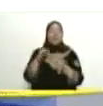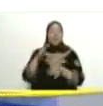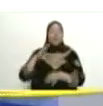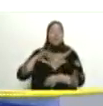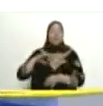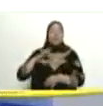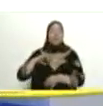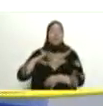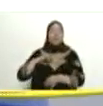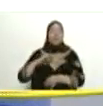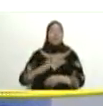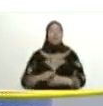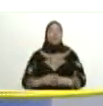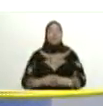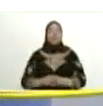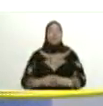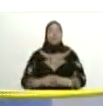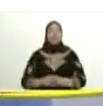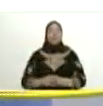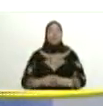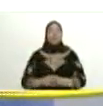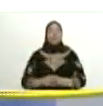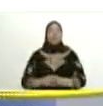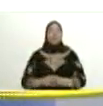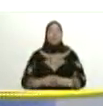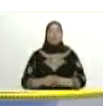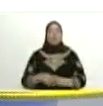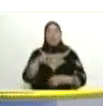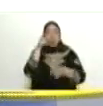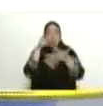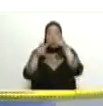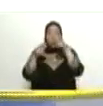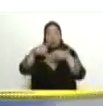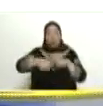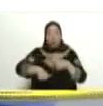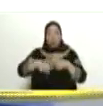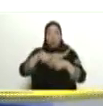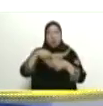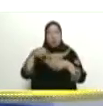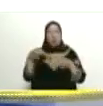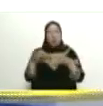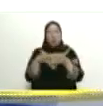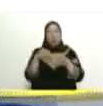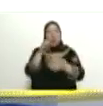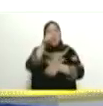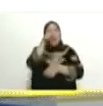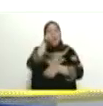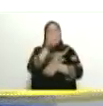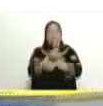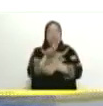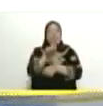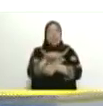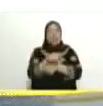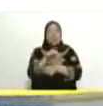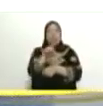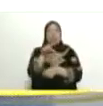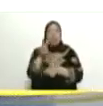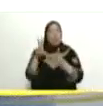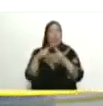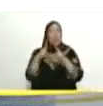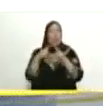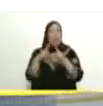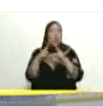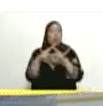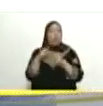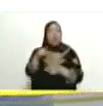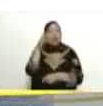se llamaba Policía Técnica Judicial. Fue detective de la PTJ aquí en la comisaría de La Vega. ¿Tú sabes quién? No. Tú la conoces y yo la